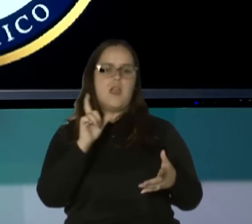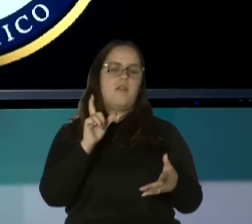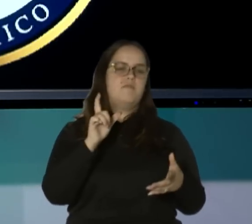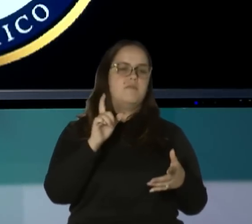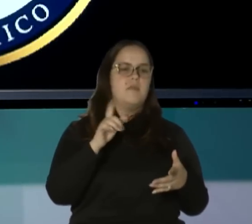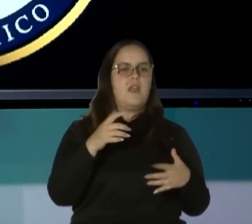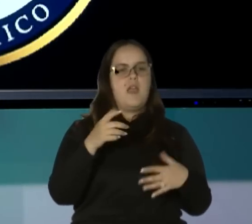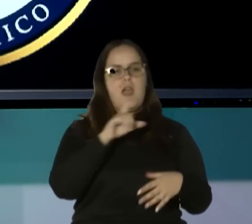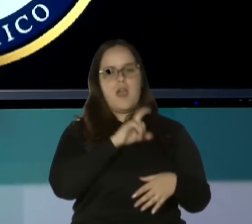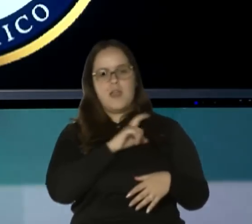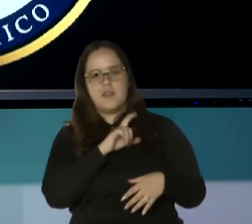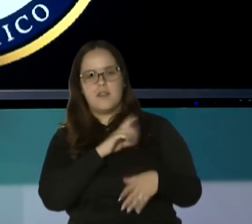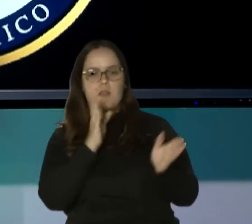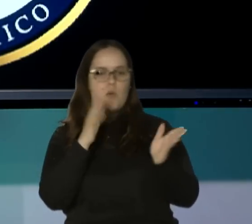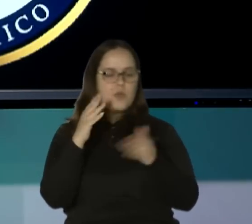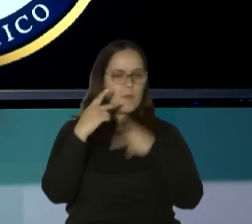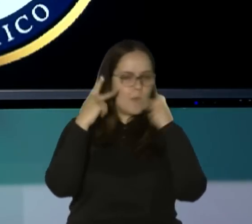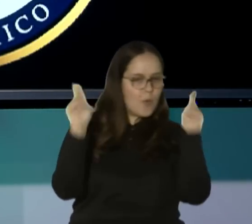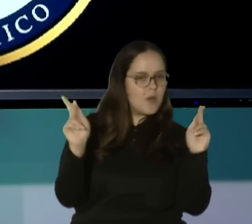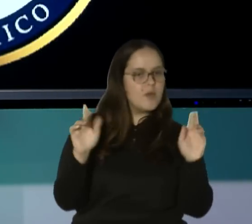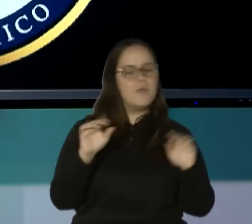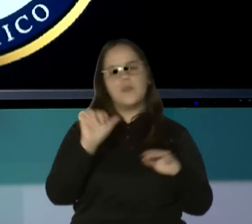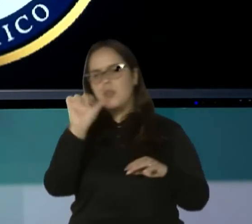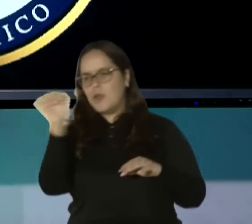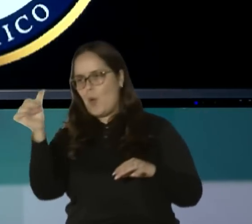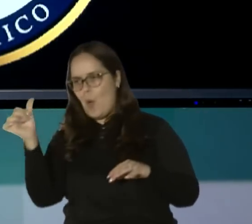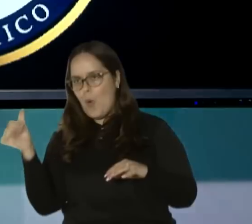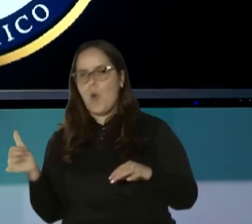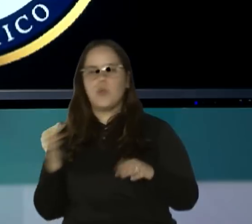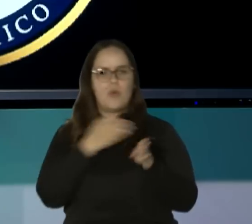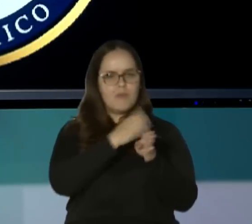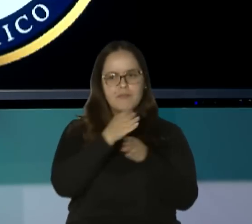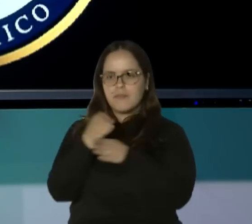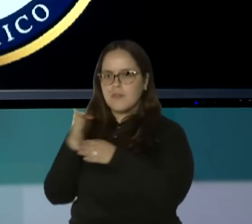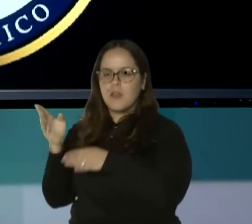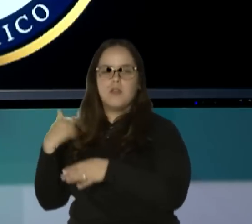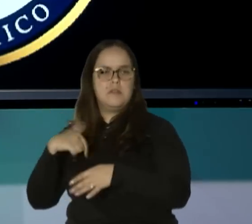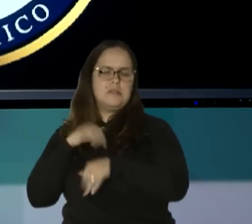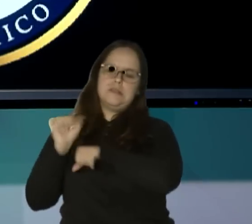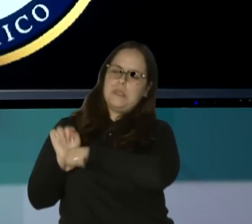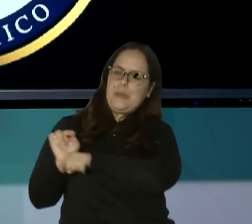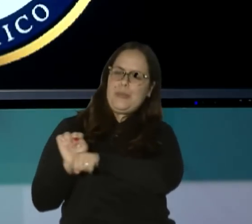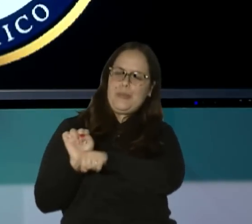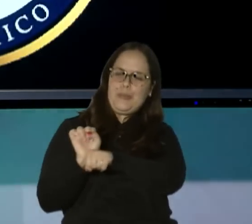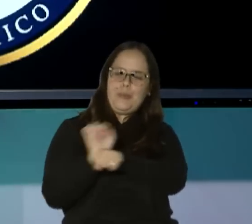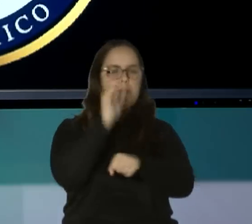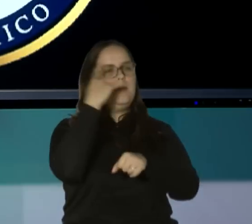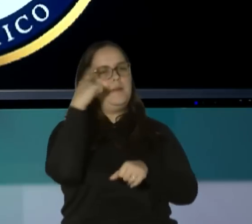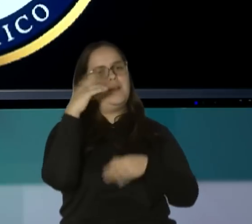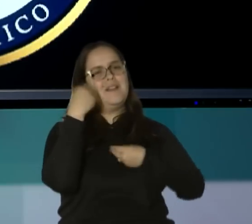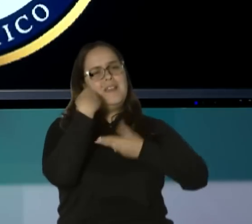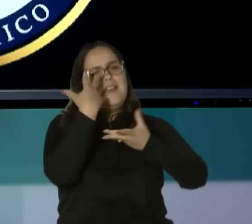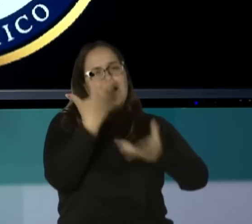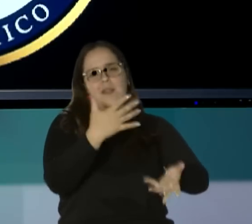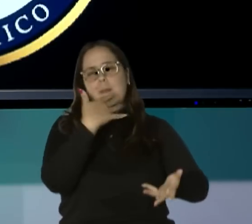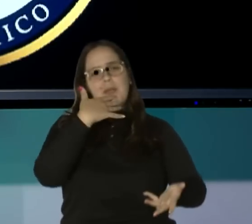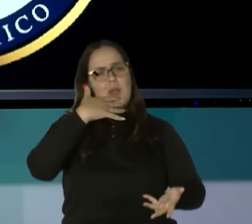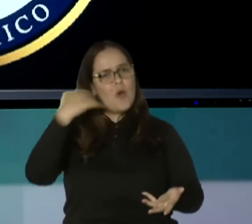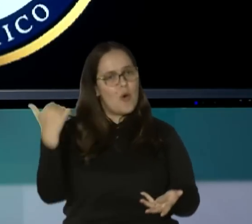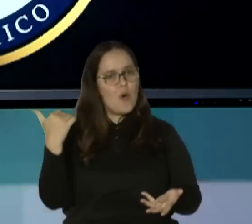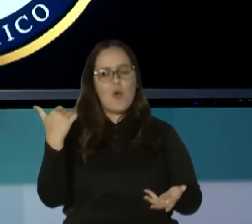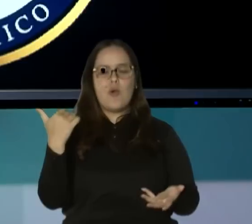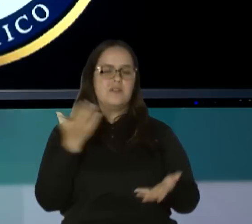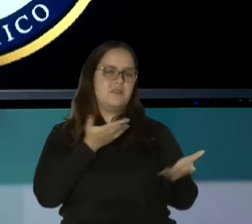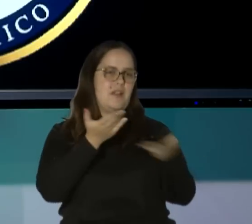también las otras negociadoras que están dentro del DSP, que se ha estado trabajando para brindarle la mejor calidad y servicio a nuestro pueblo